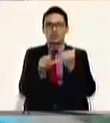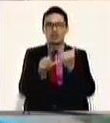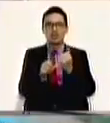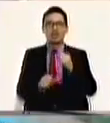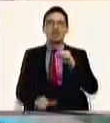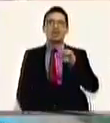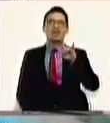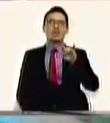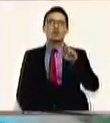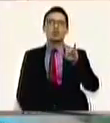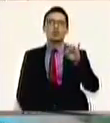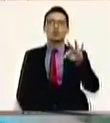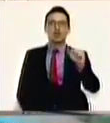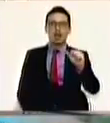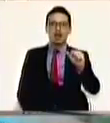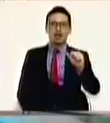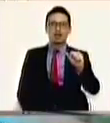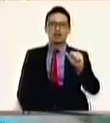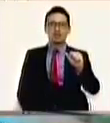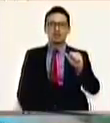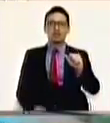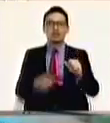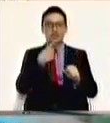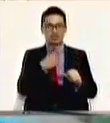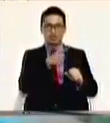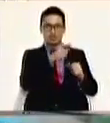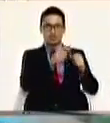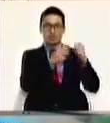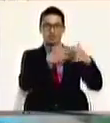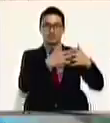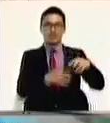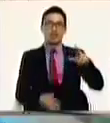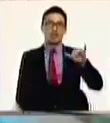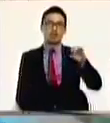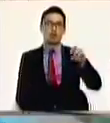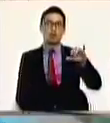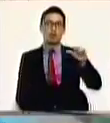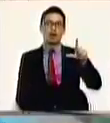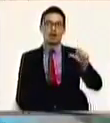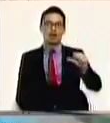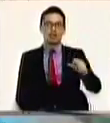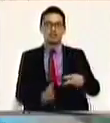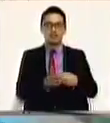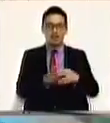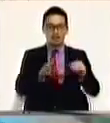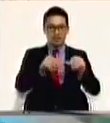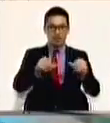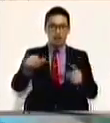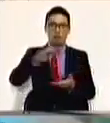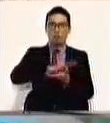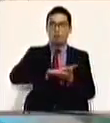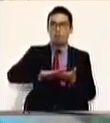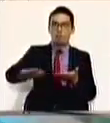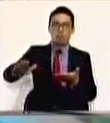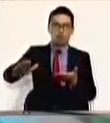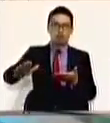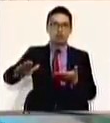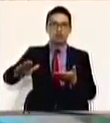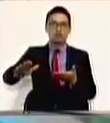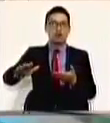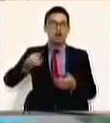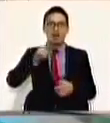Urrutia le dicen al ingenio Riopaila que se trata de tierras baldías sobre las cuales no puede